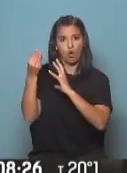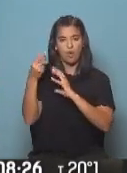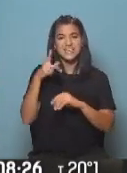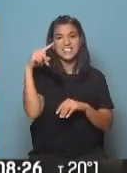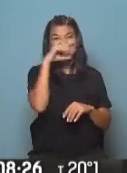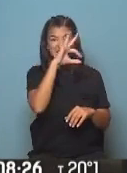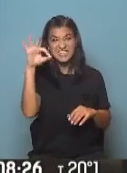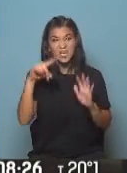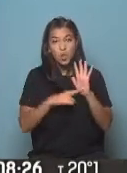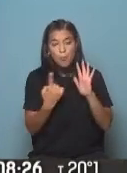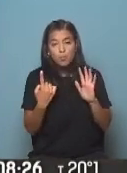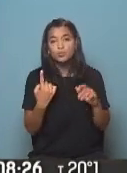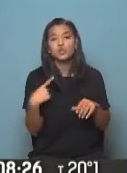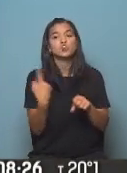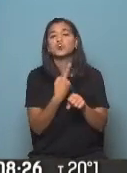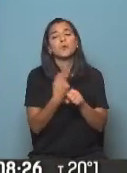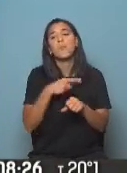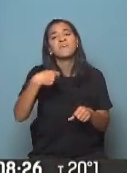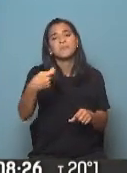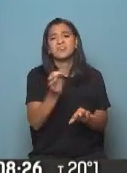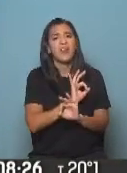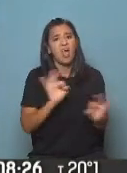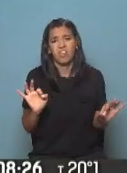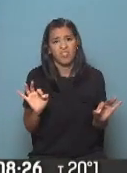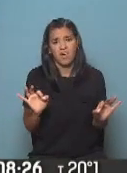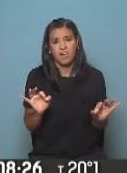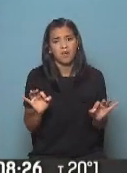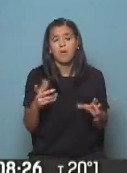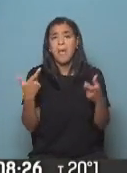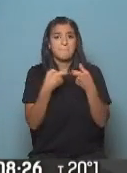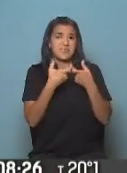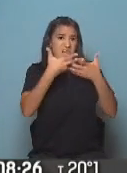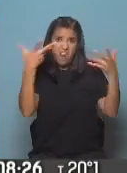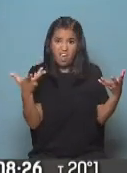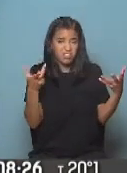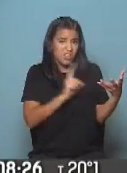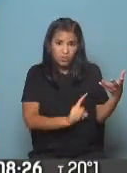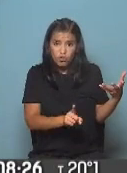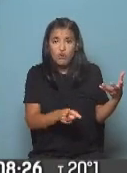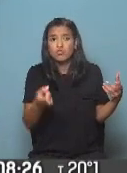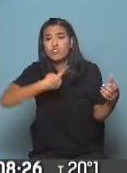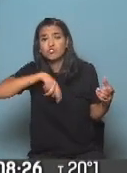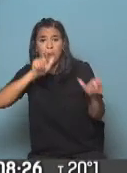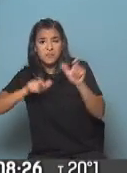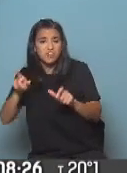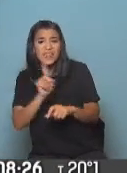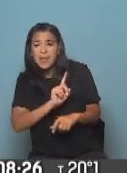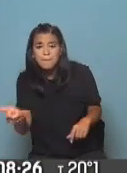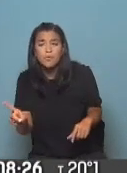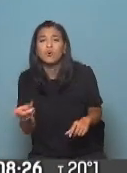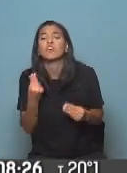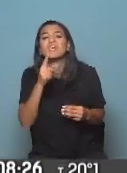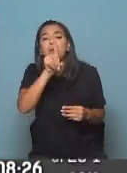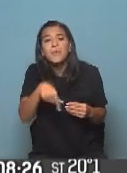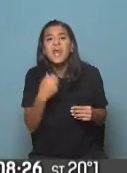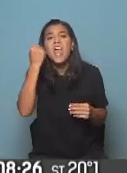700 puntos no se puede financiar nadie. Ni una gran empresa, ni nosotros como individuos. ¿Qué genera eso?